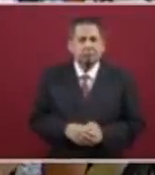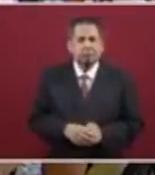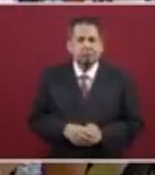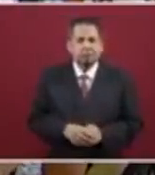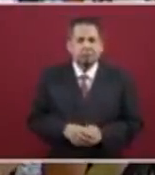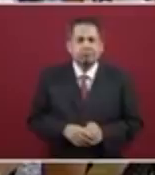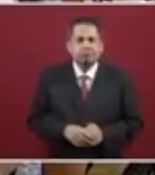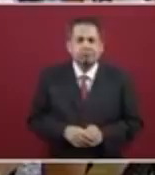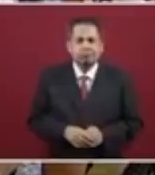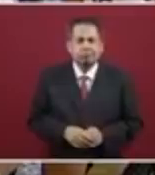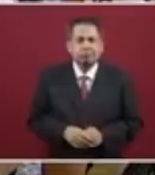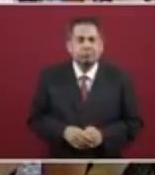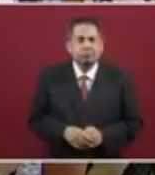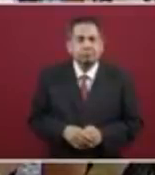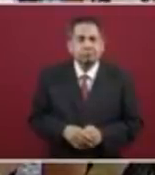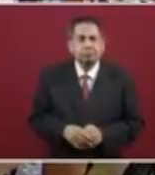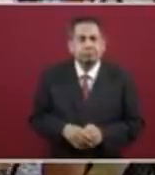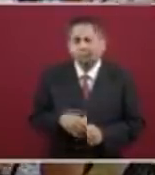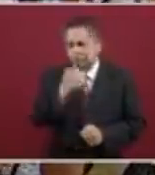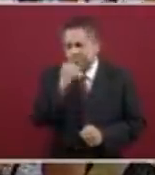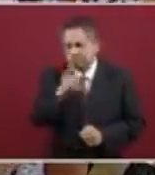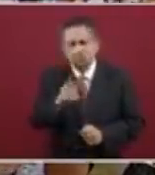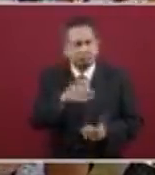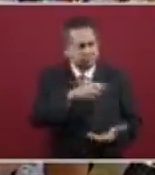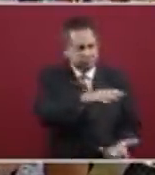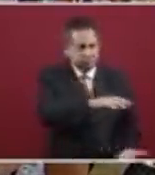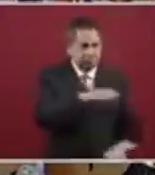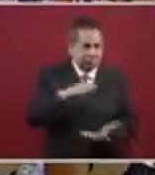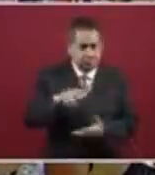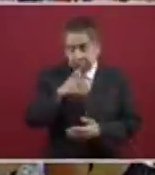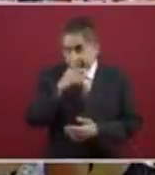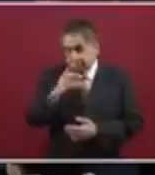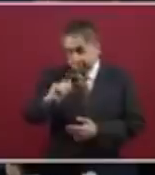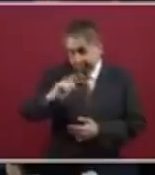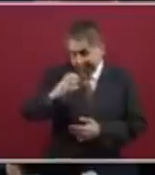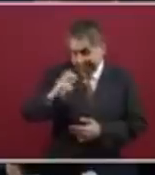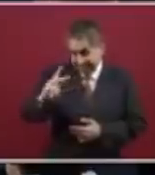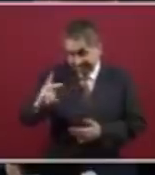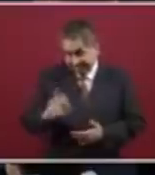¿Mande? A la Secretaría de Hacienda. A la Secretaría de Hacienda.